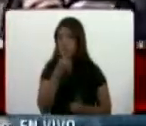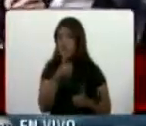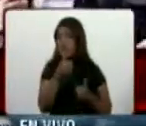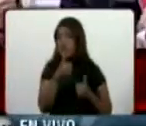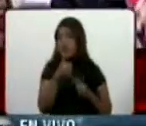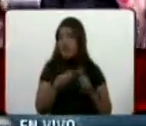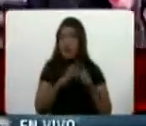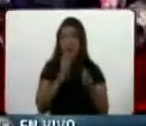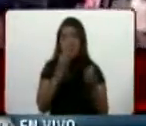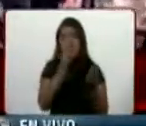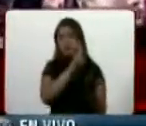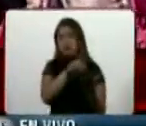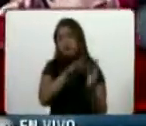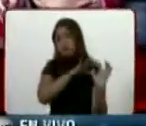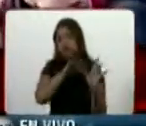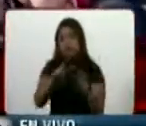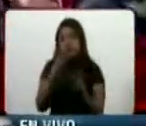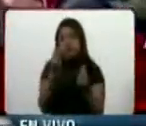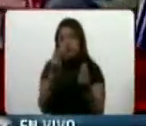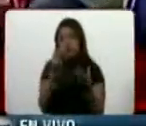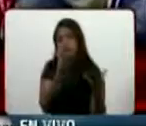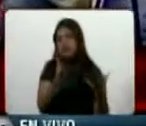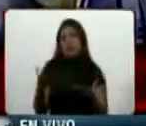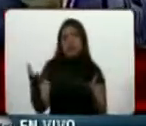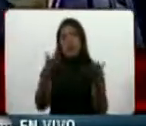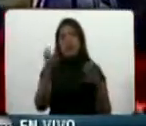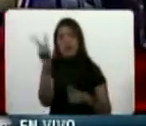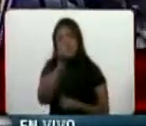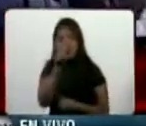récords de participación en todo el país.